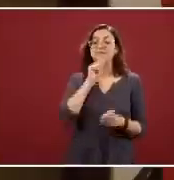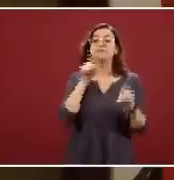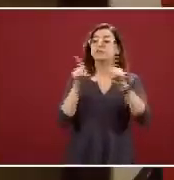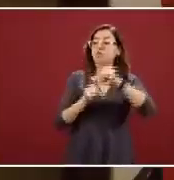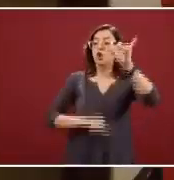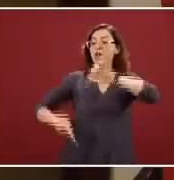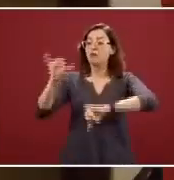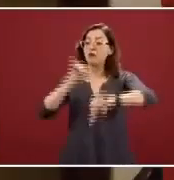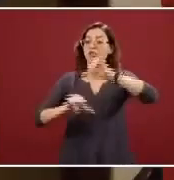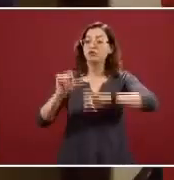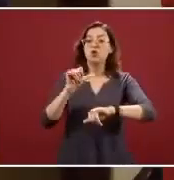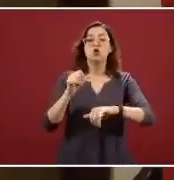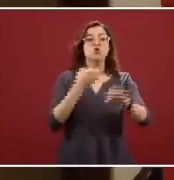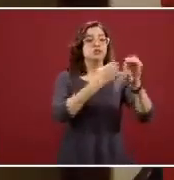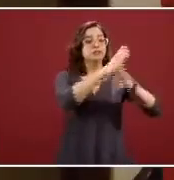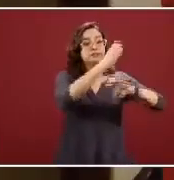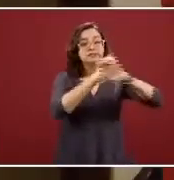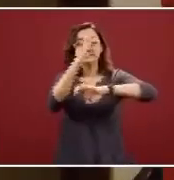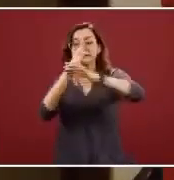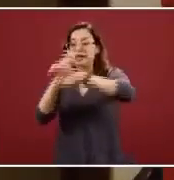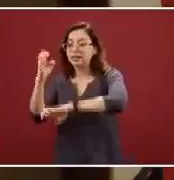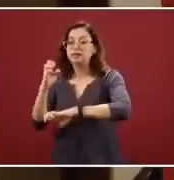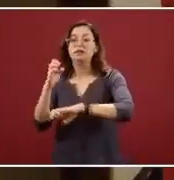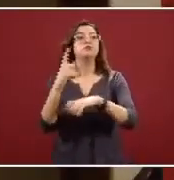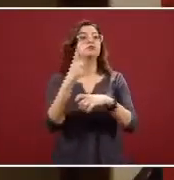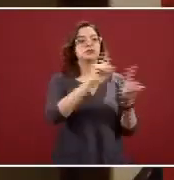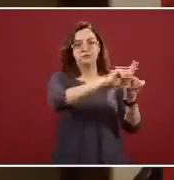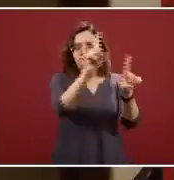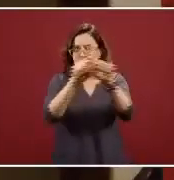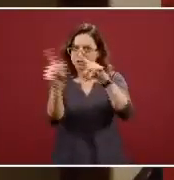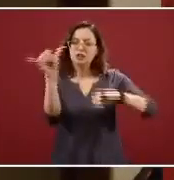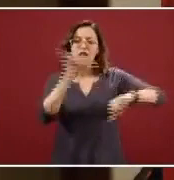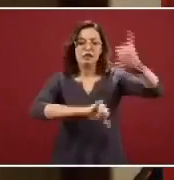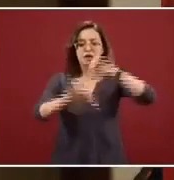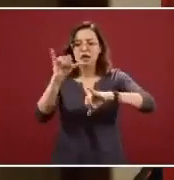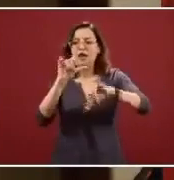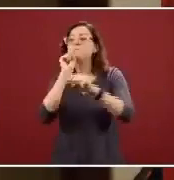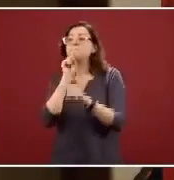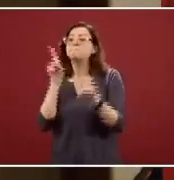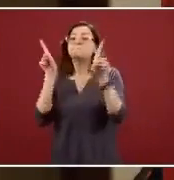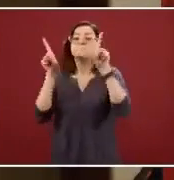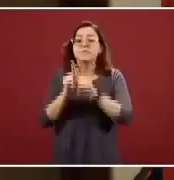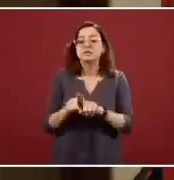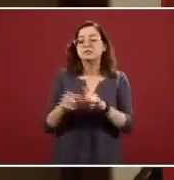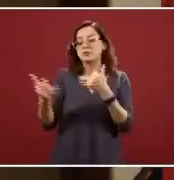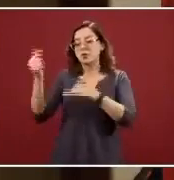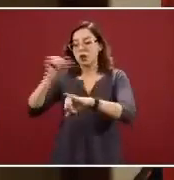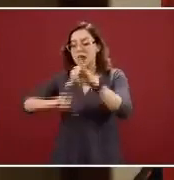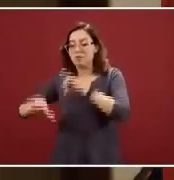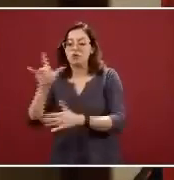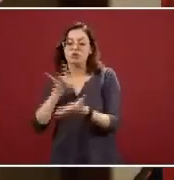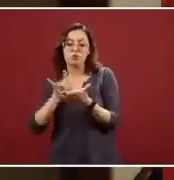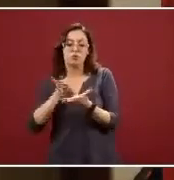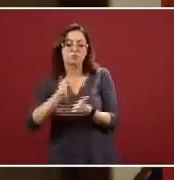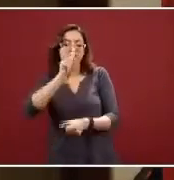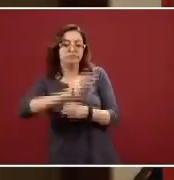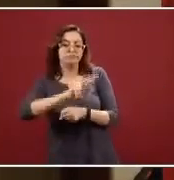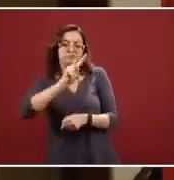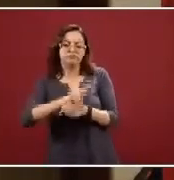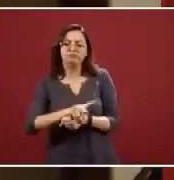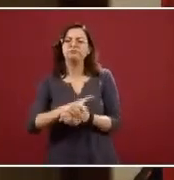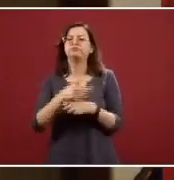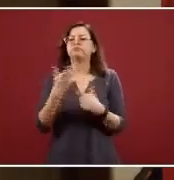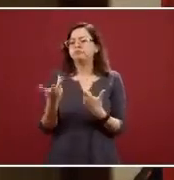los laboratorios estatales de salud pública, que también ya se han descrito en varias ocasiones, como los laboratorios de apoyo para la vigilancia epidemiológica, que son